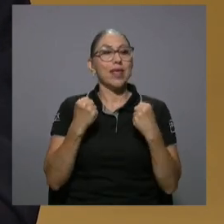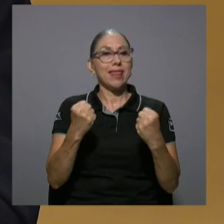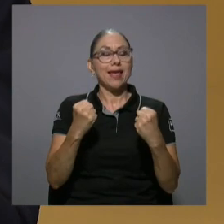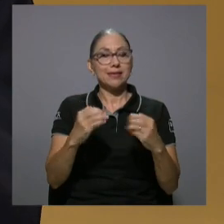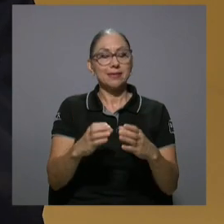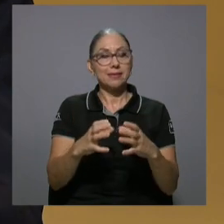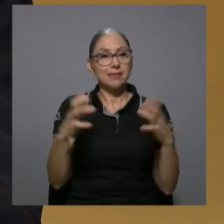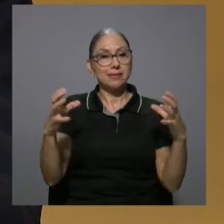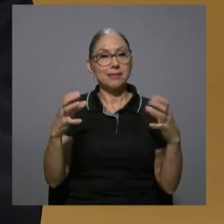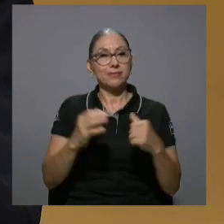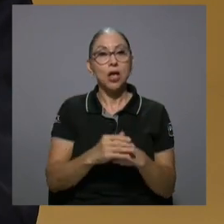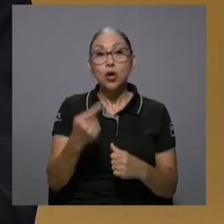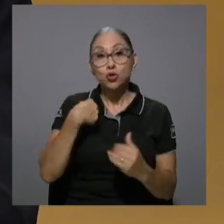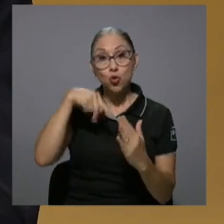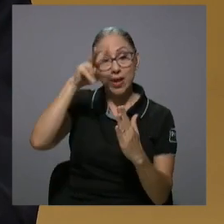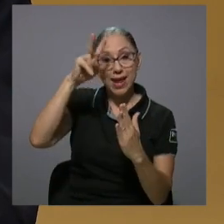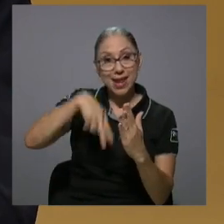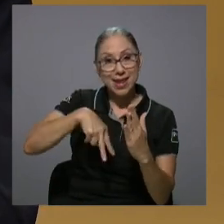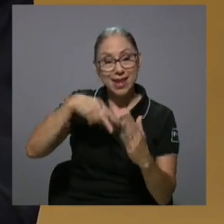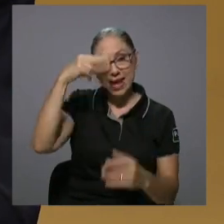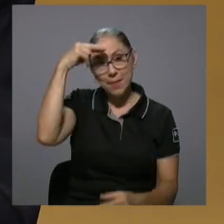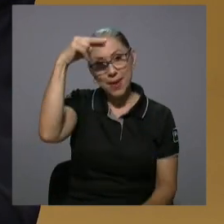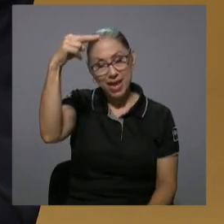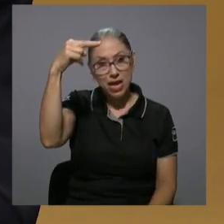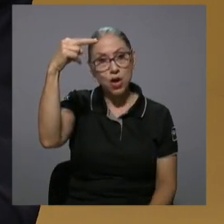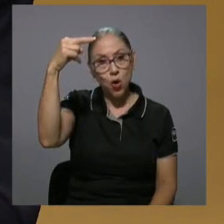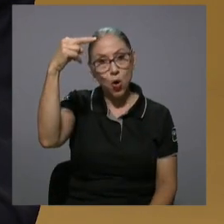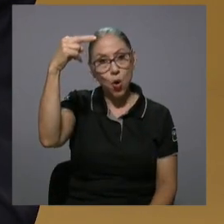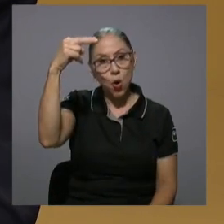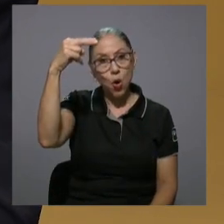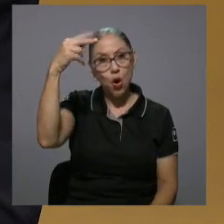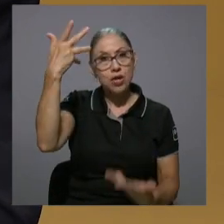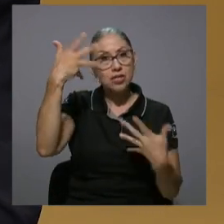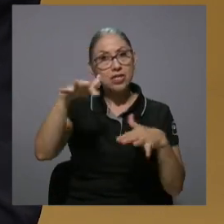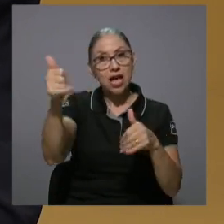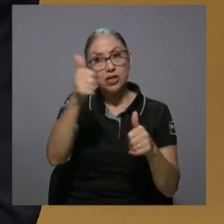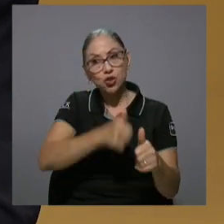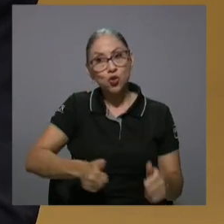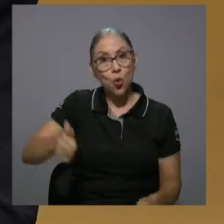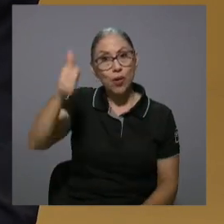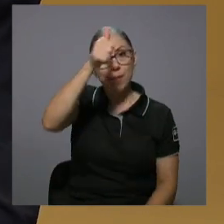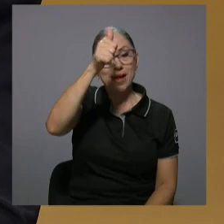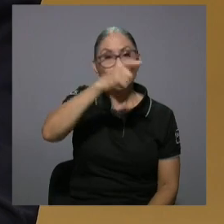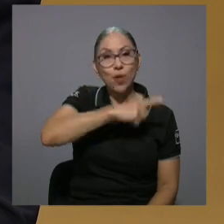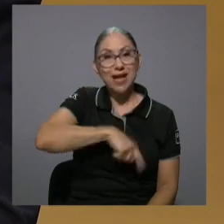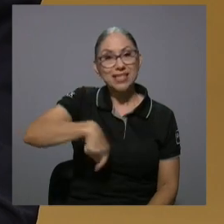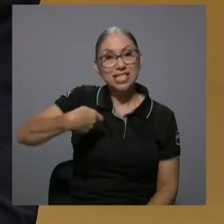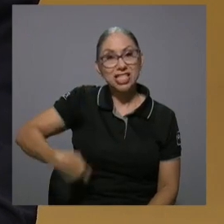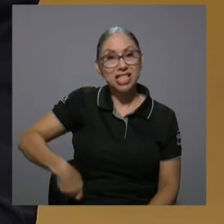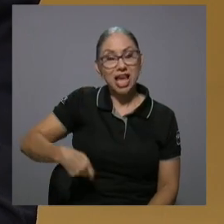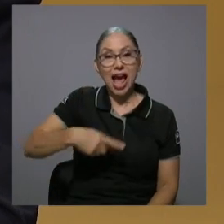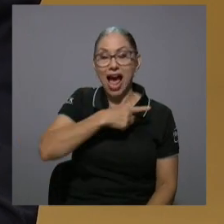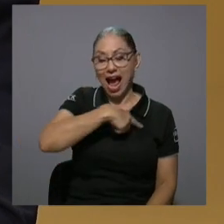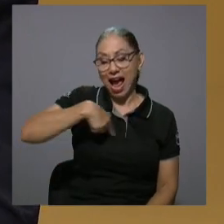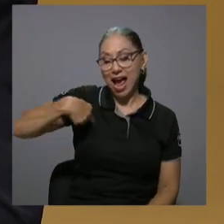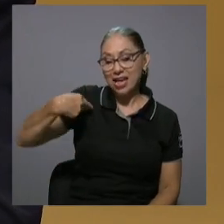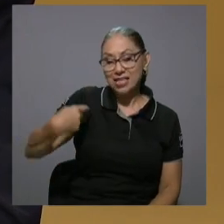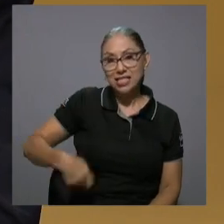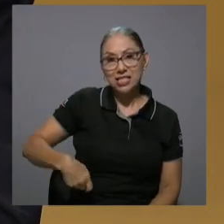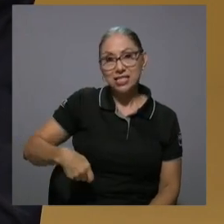grande. Leí que México sobrepasó a China como el principal país exportador